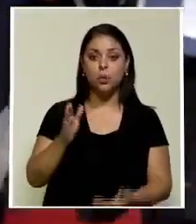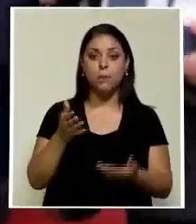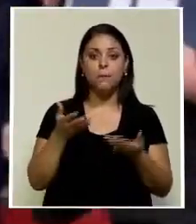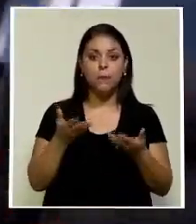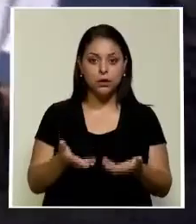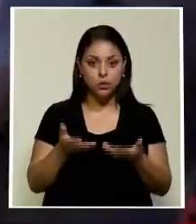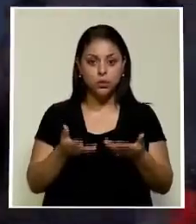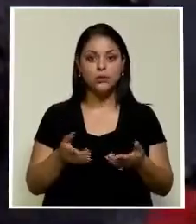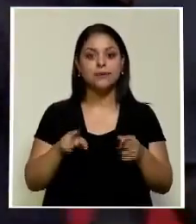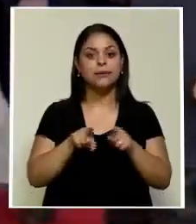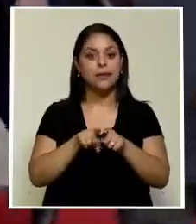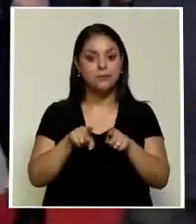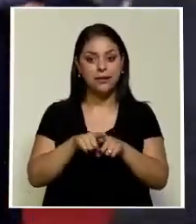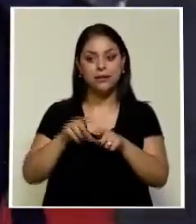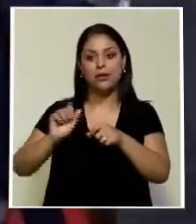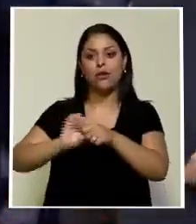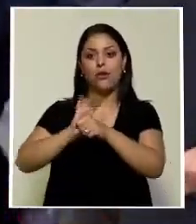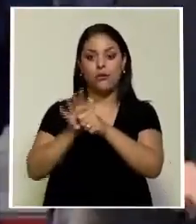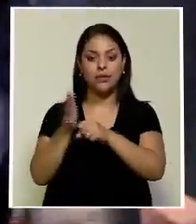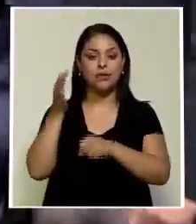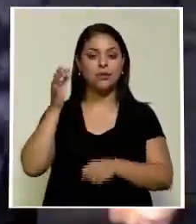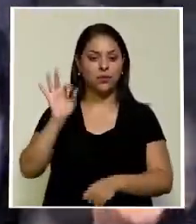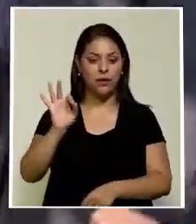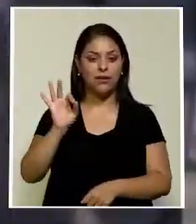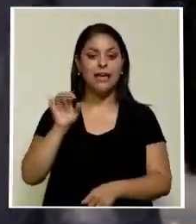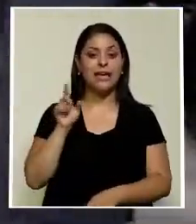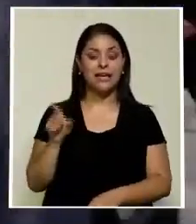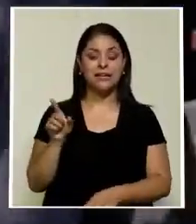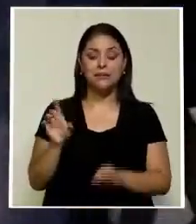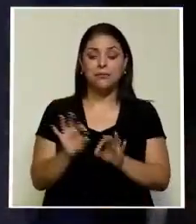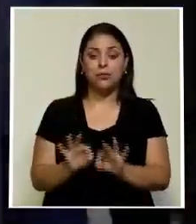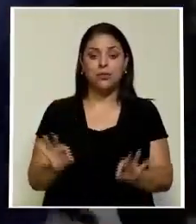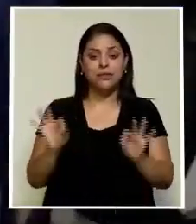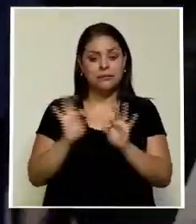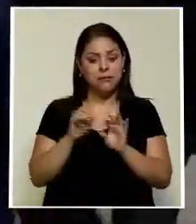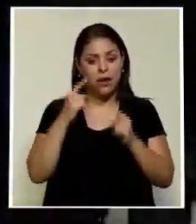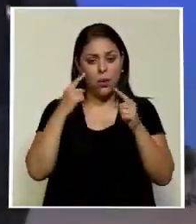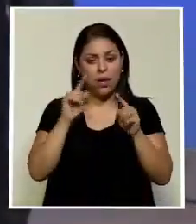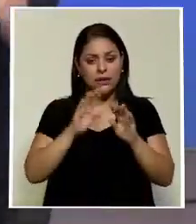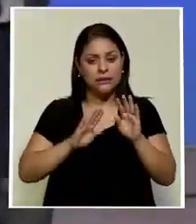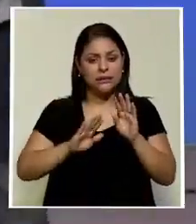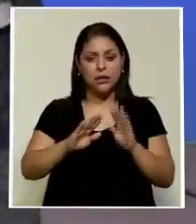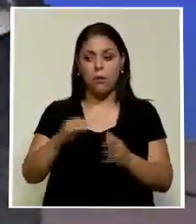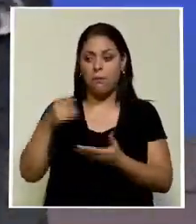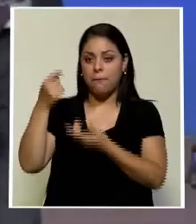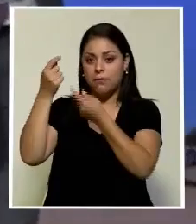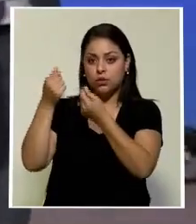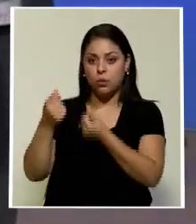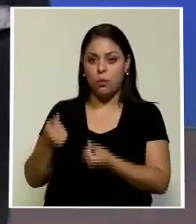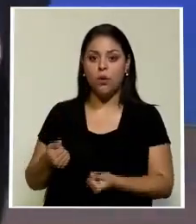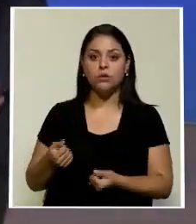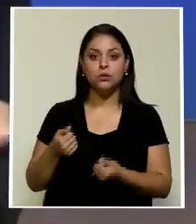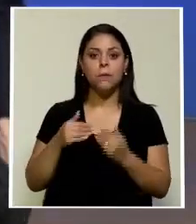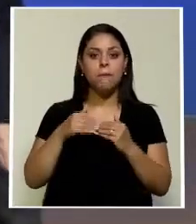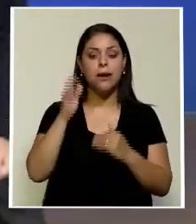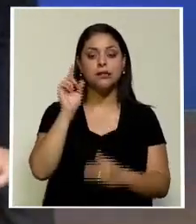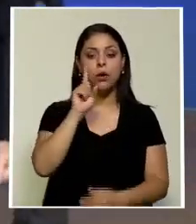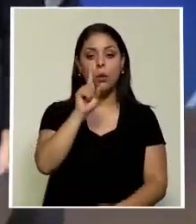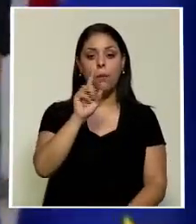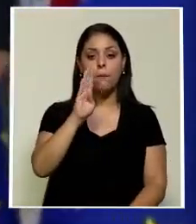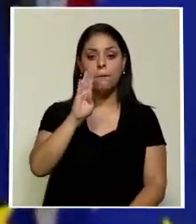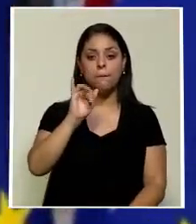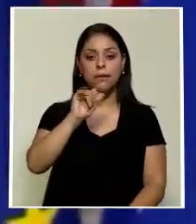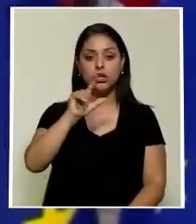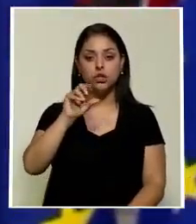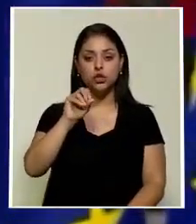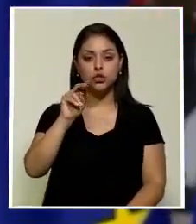durante la pandemia de COVID-19, en la que ha tenido un papel clave para sacar adelante un presupuesto comunitario de más de 1 billón de euros y para poner